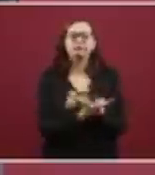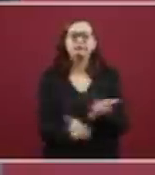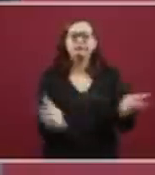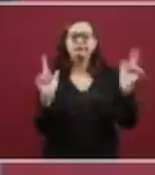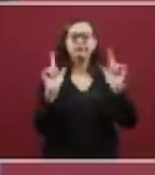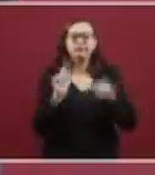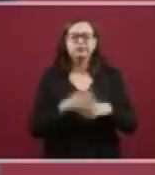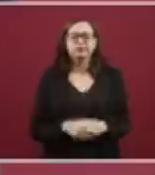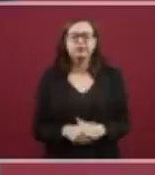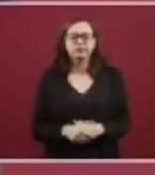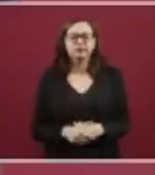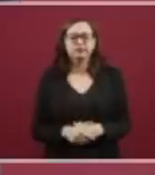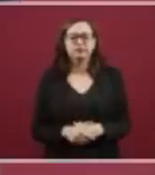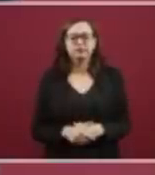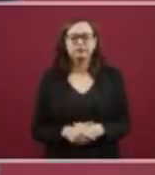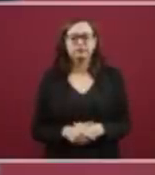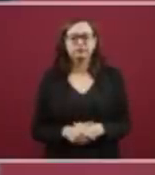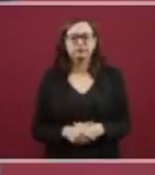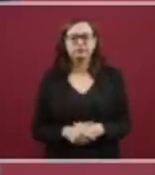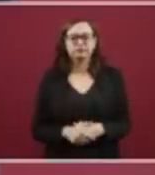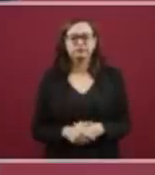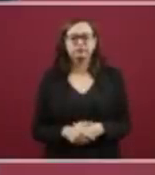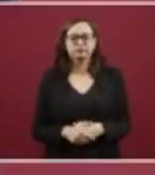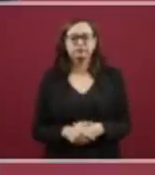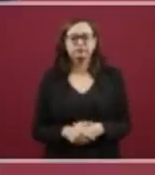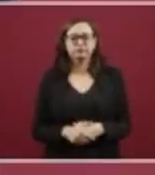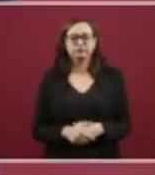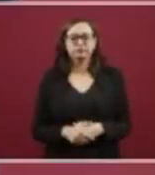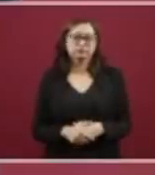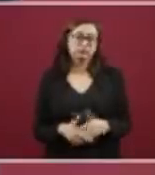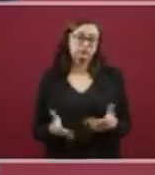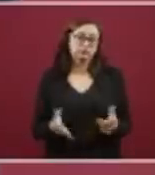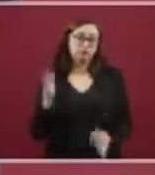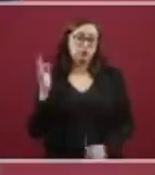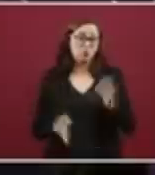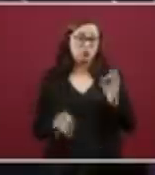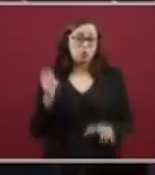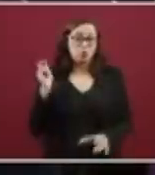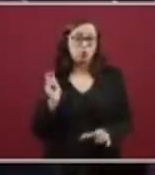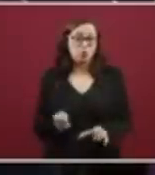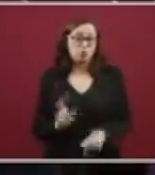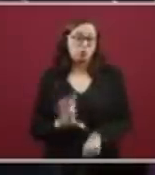porque los jueces los dejan en libertad.